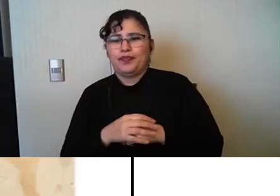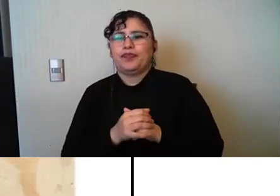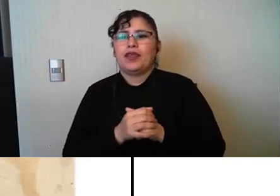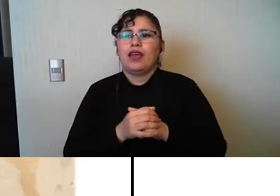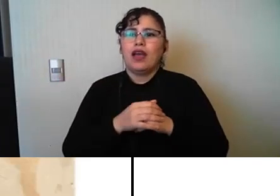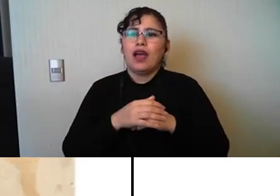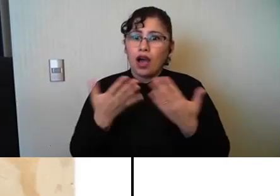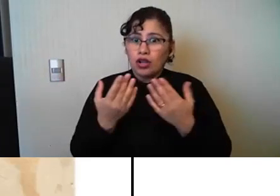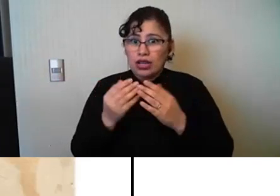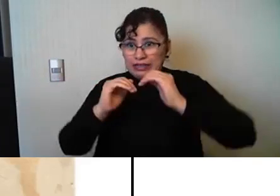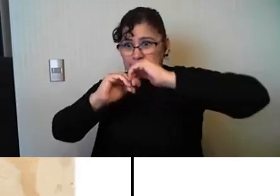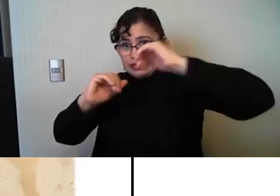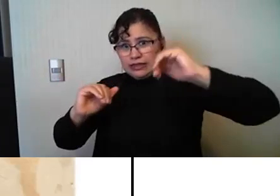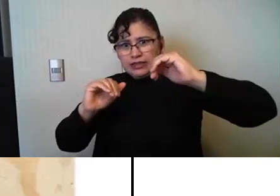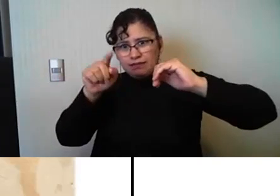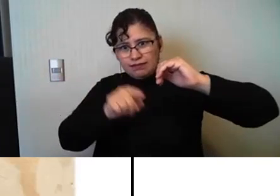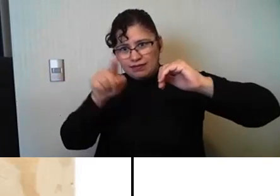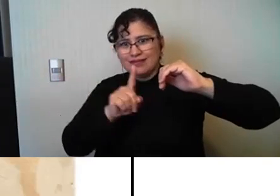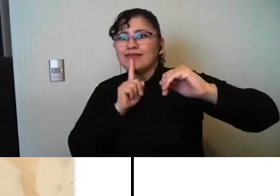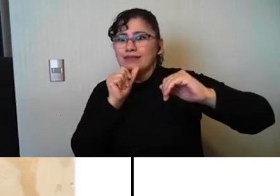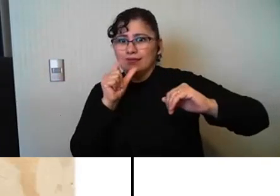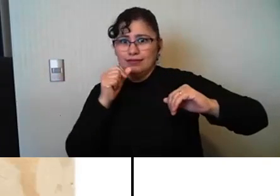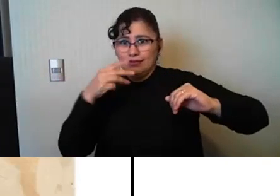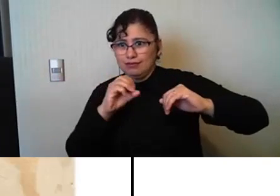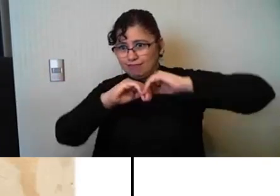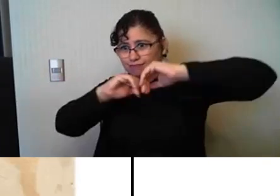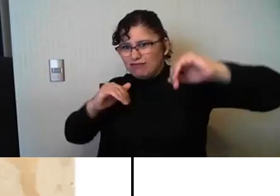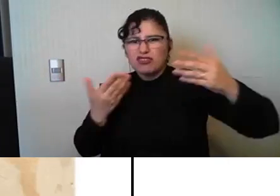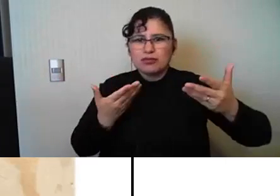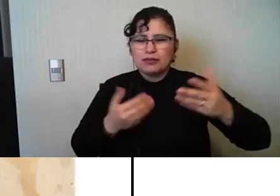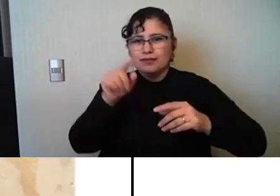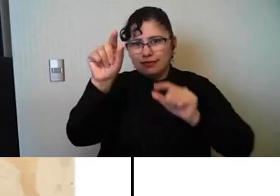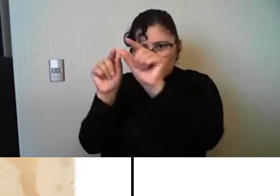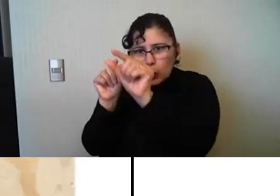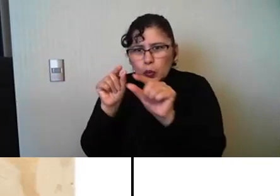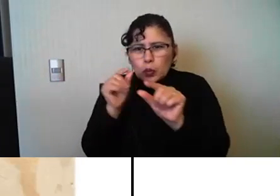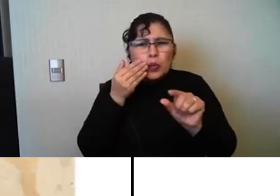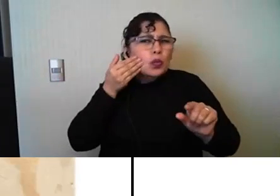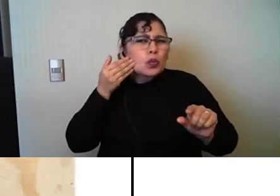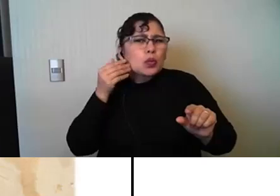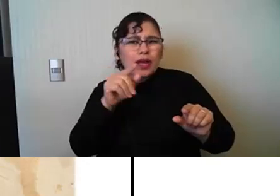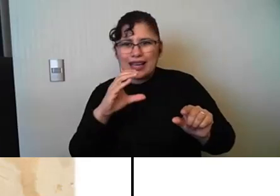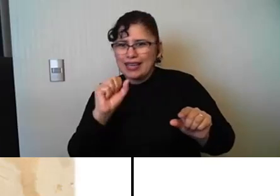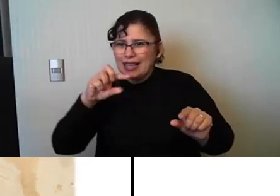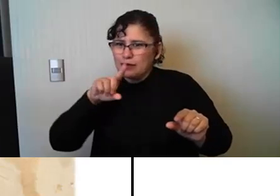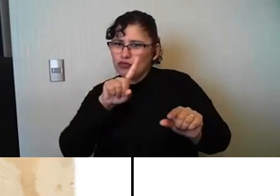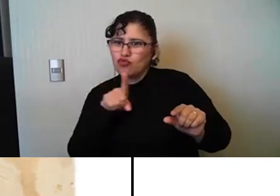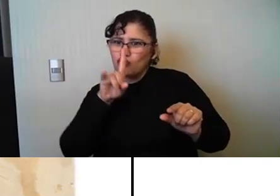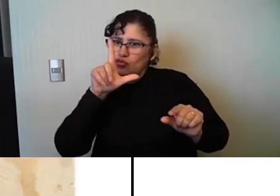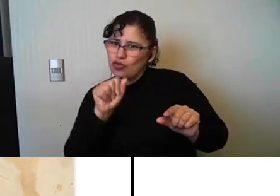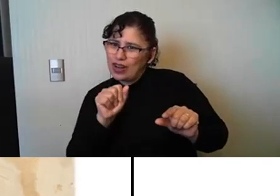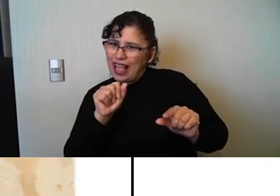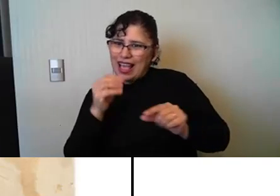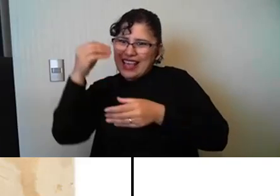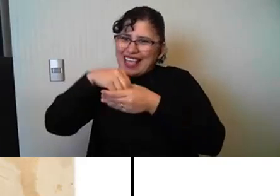Separados, ¿cierto?, del tálamo por esto que corresponde a la cápsula interna. Esto se